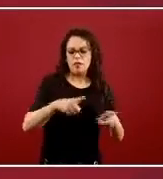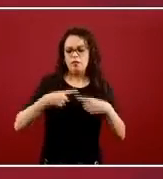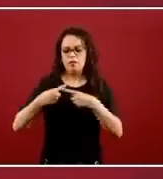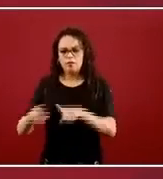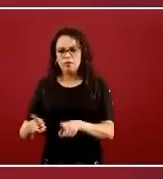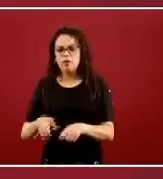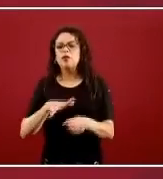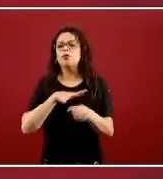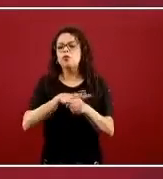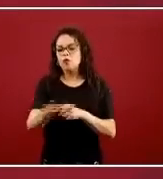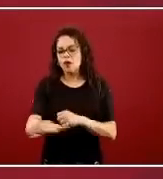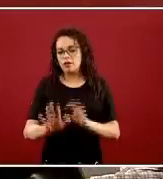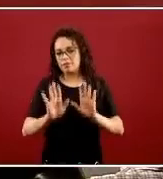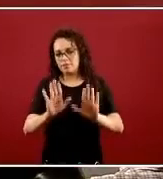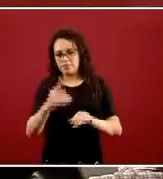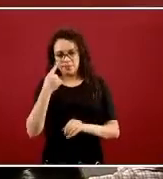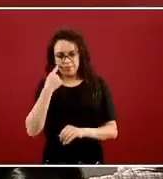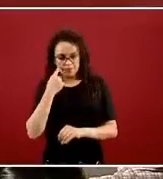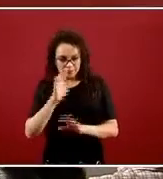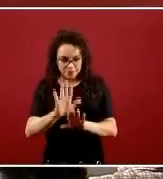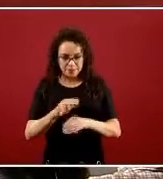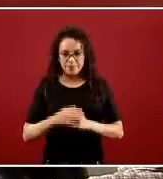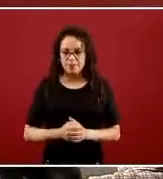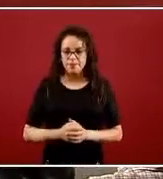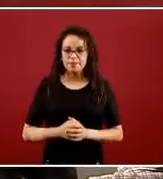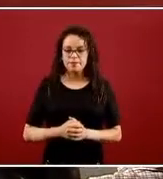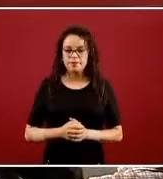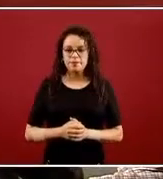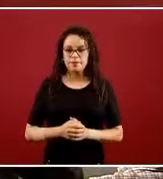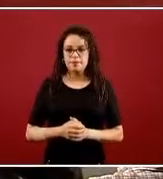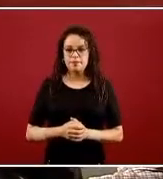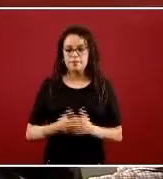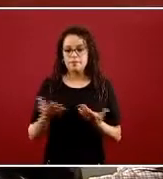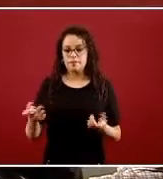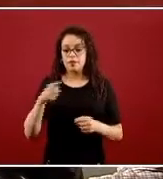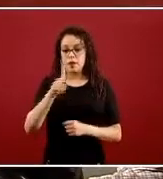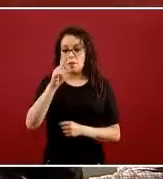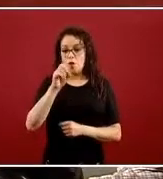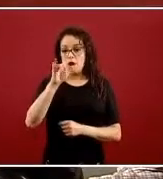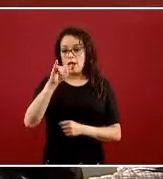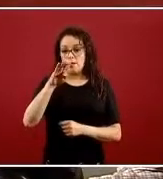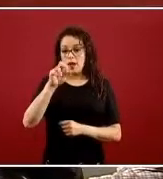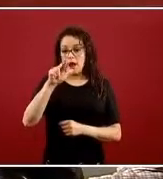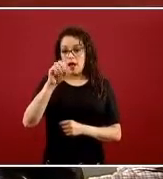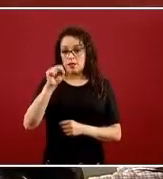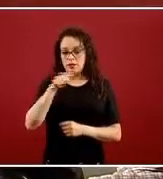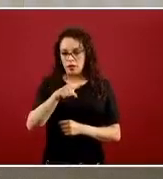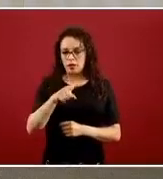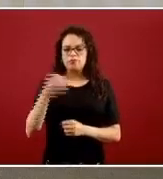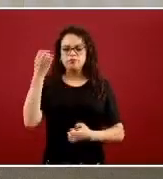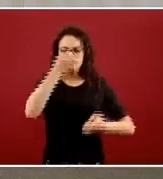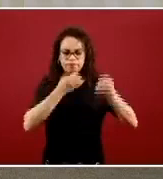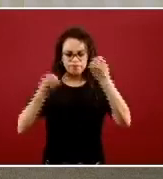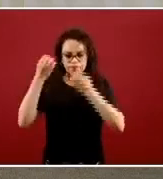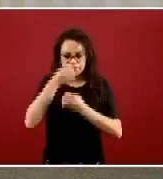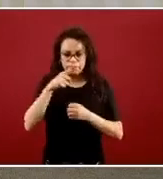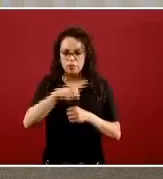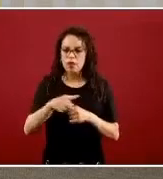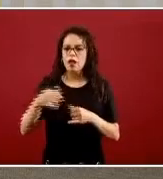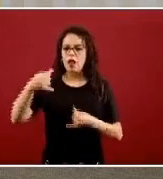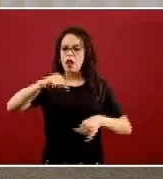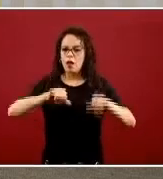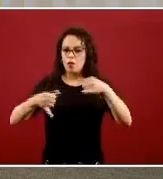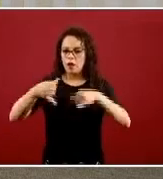de la polimerasa. La prueba de reacción en cadena de la polimerasa es una prueba que se hace en un laboratorio, puede hacerse en un pequeño